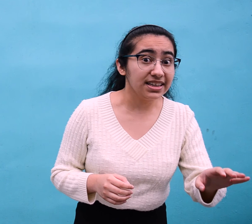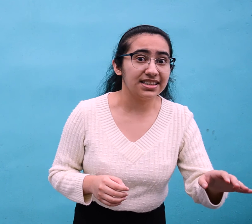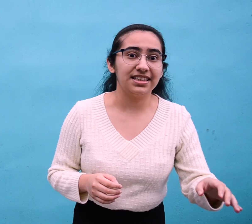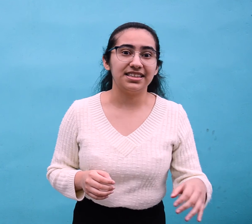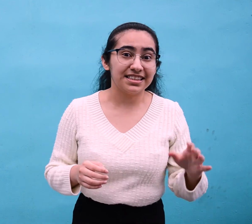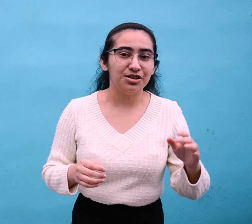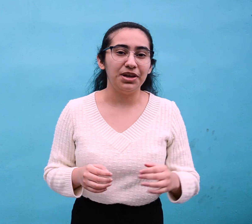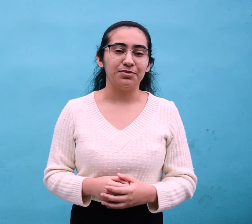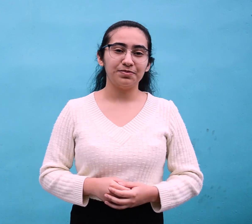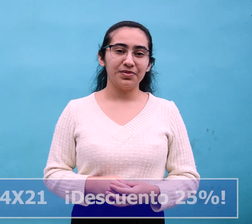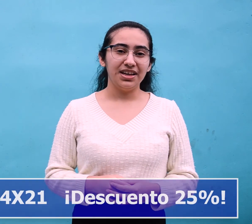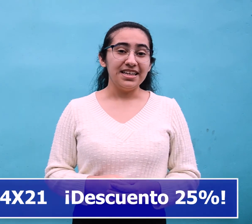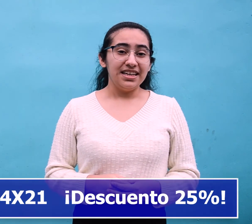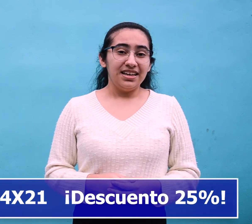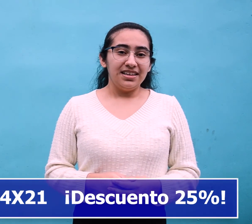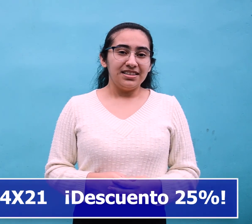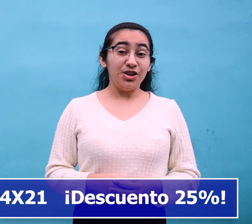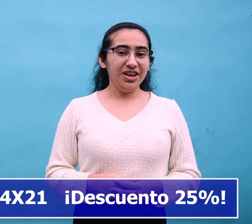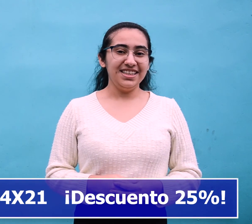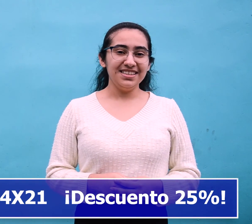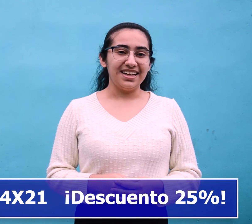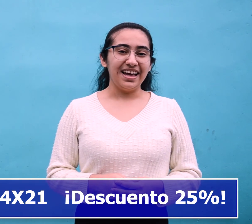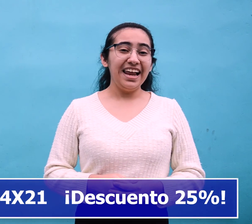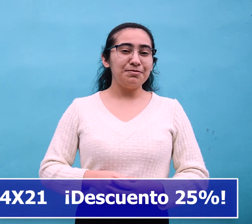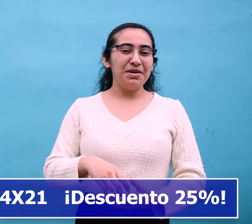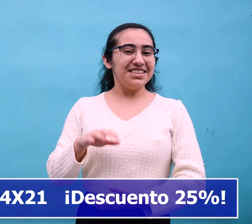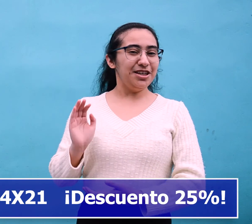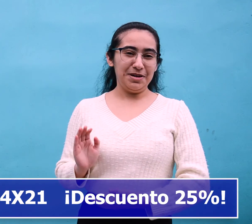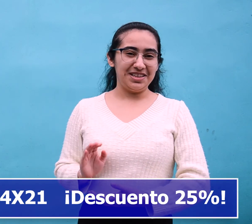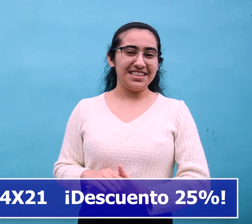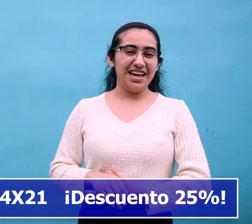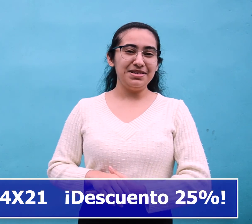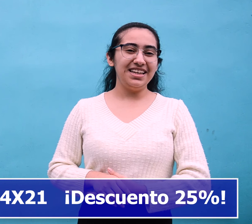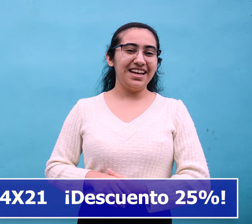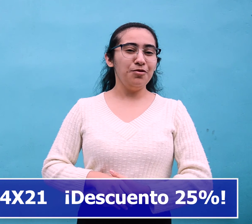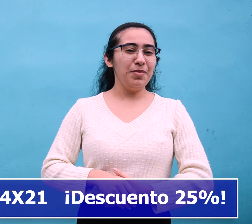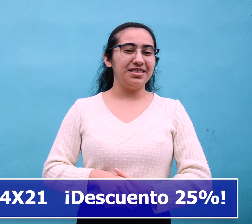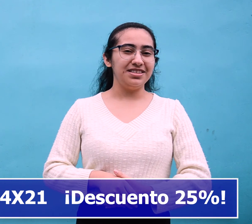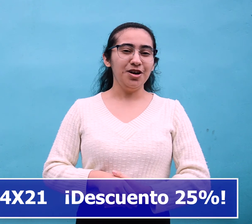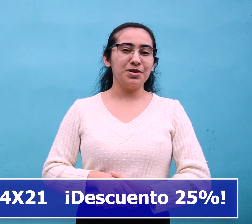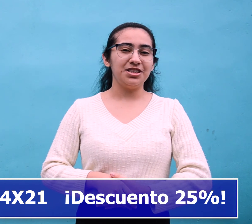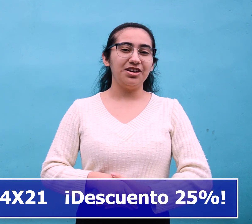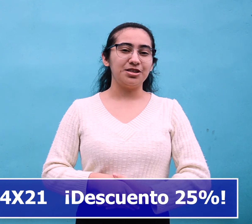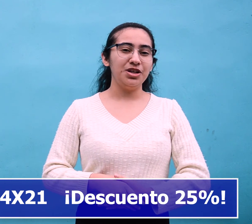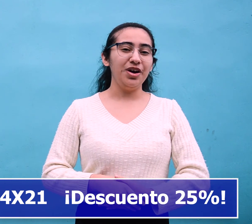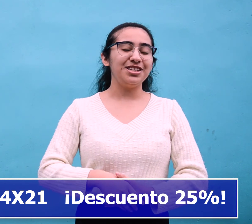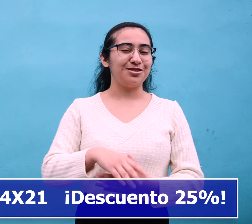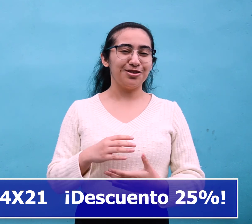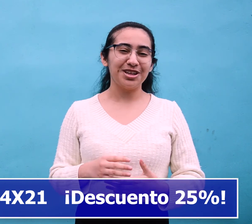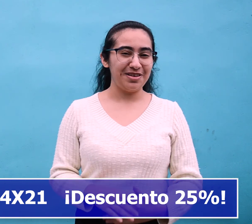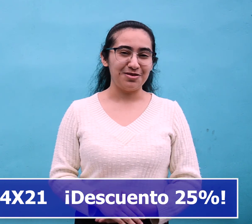y gracias gracias casi lo olvido si no crees en santa a las primeras cinco personas que llamen se le dará un 25% de descuento